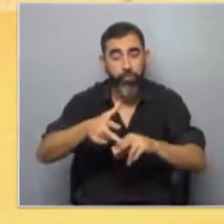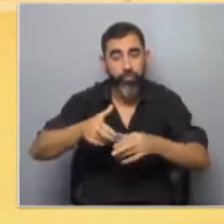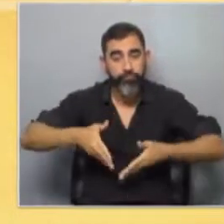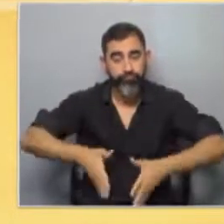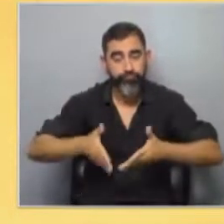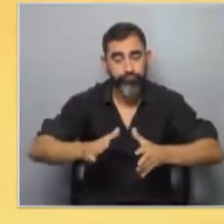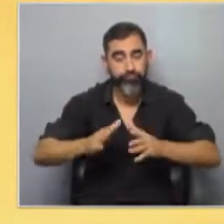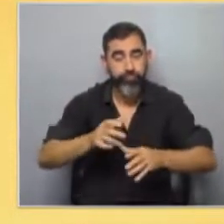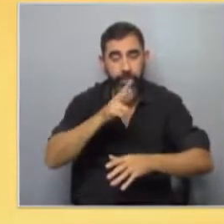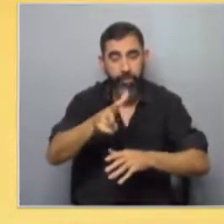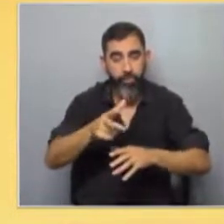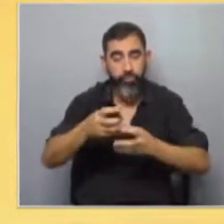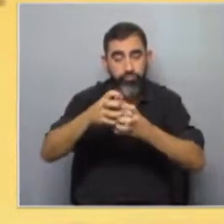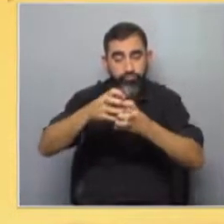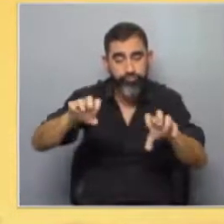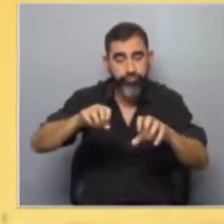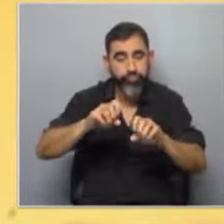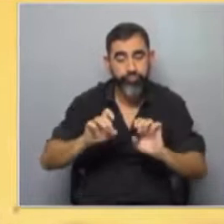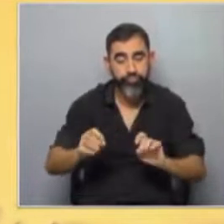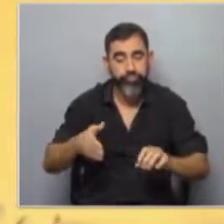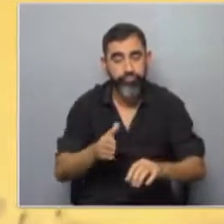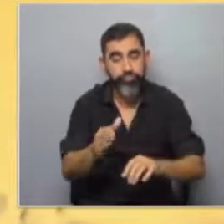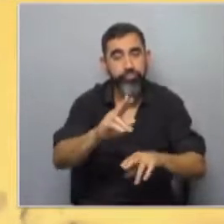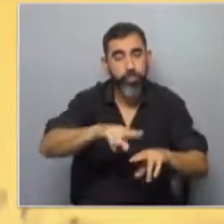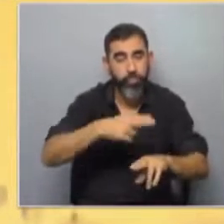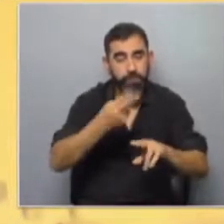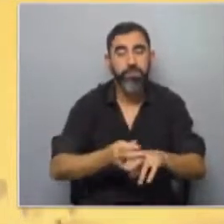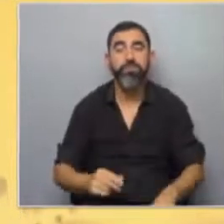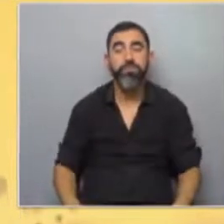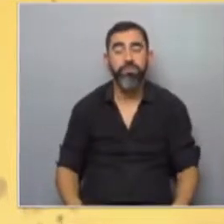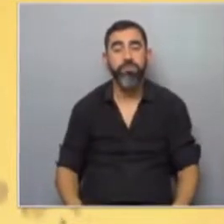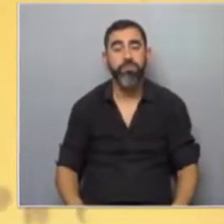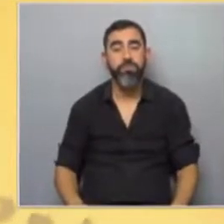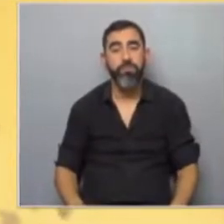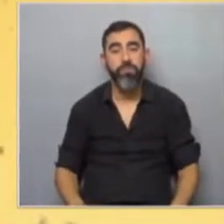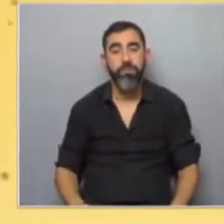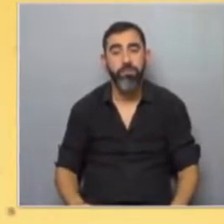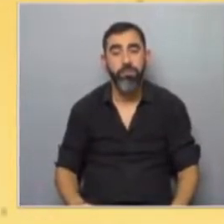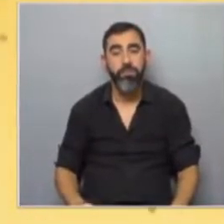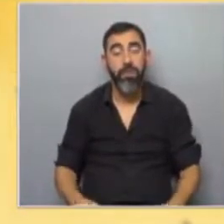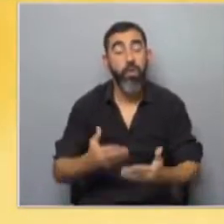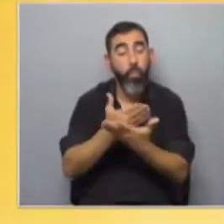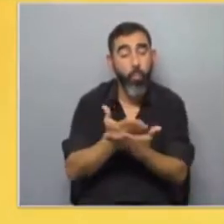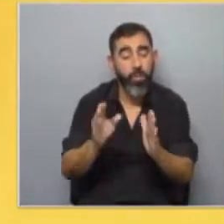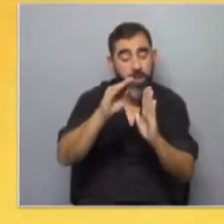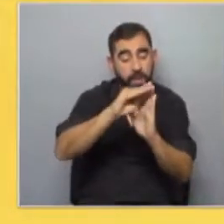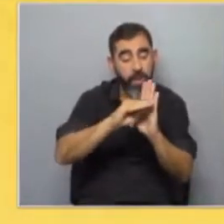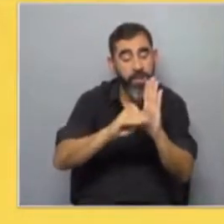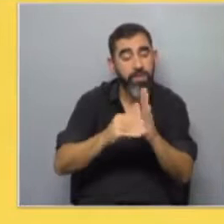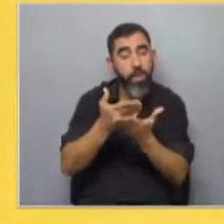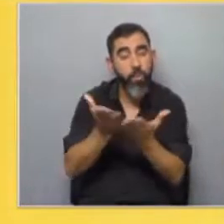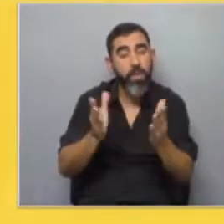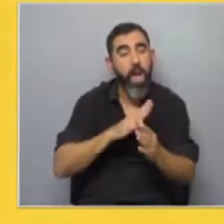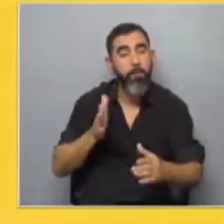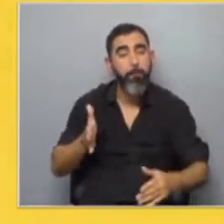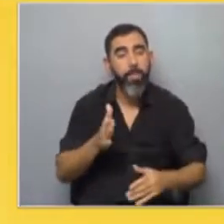realidad son animales que tienen un ciclo de vida de 1 año y antes de morir dejan los huevos enterrados en el barro.